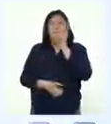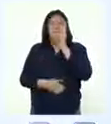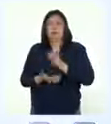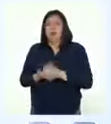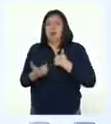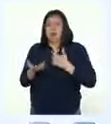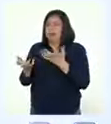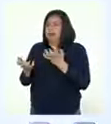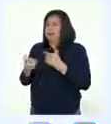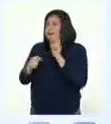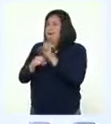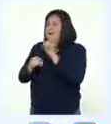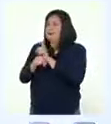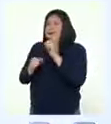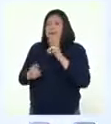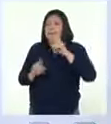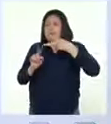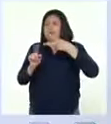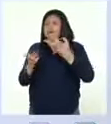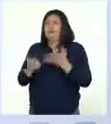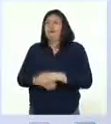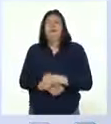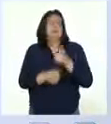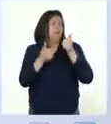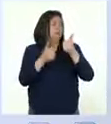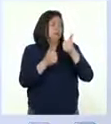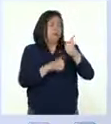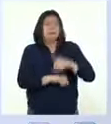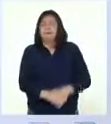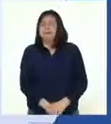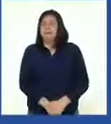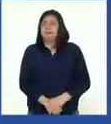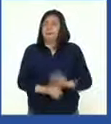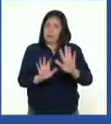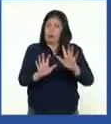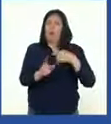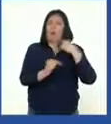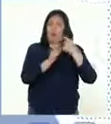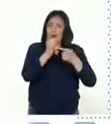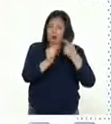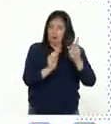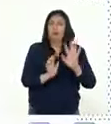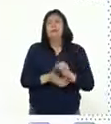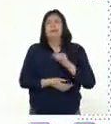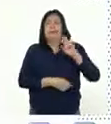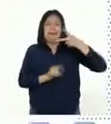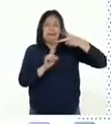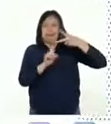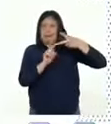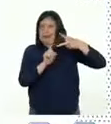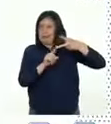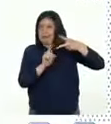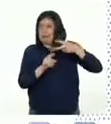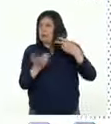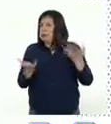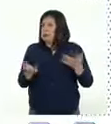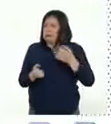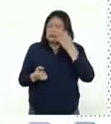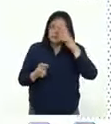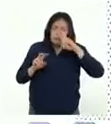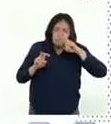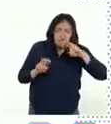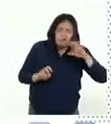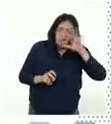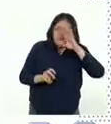profesora. Ya quiero que nos enseñe cuál es el segundo paso. ¡Excelente! Te cuento. El segundo paso es